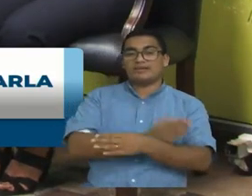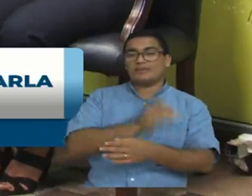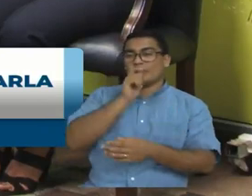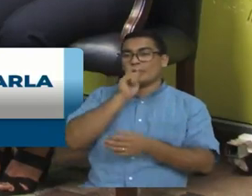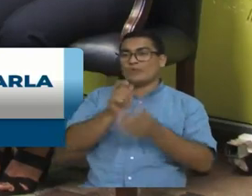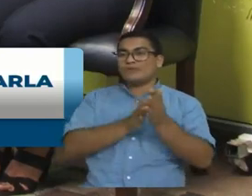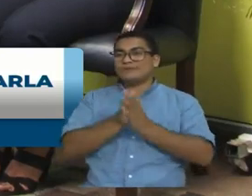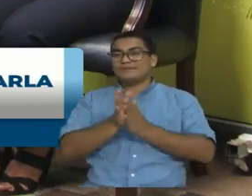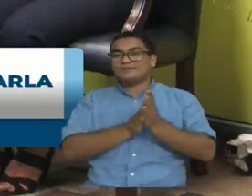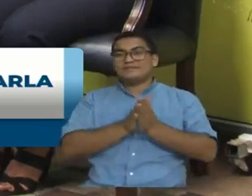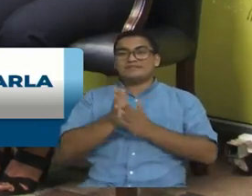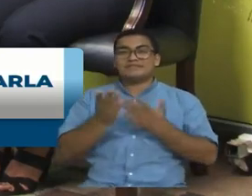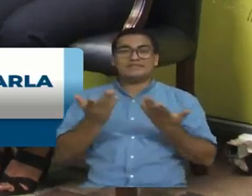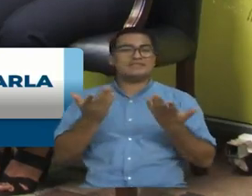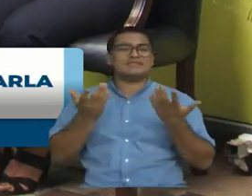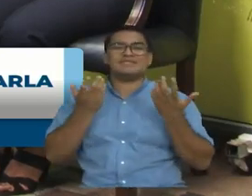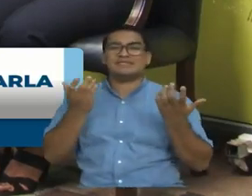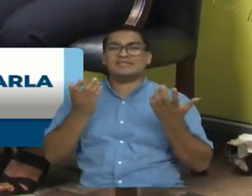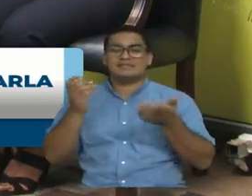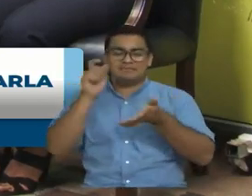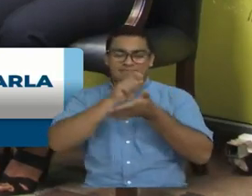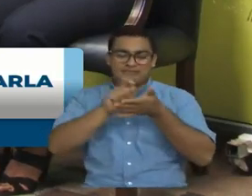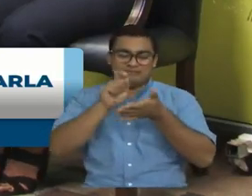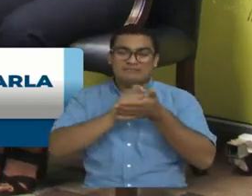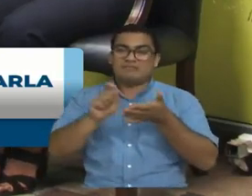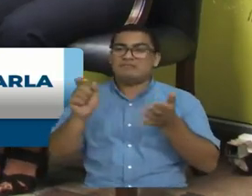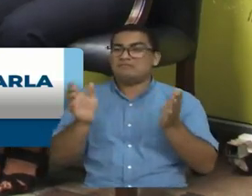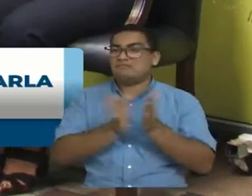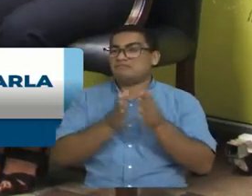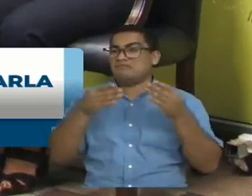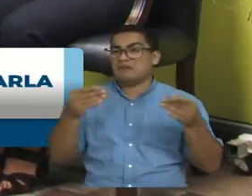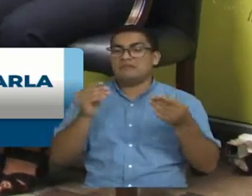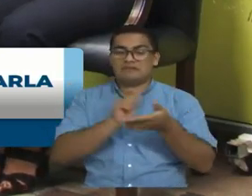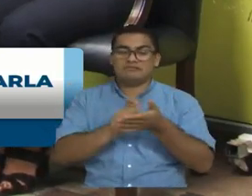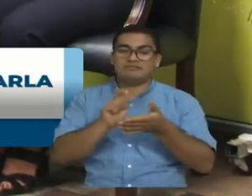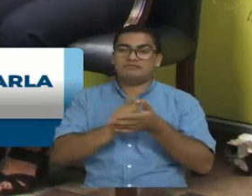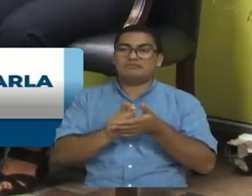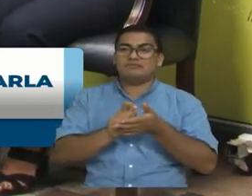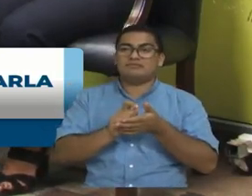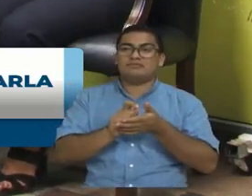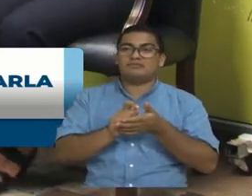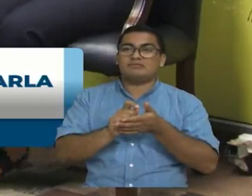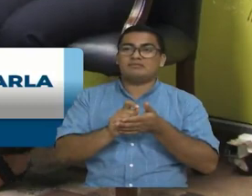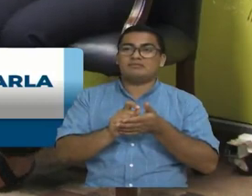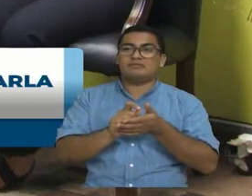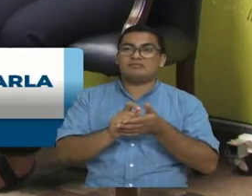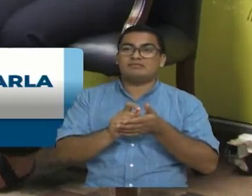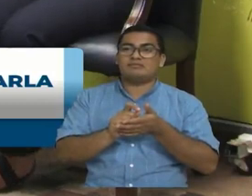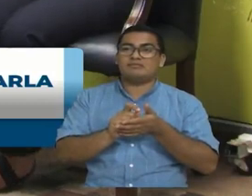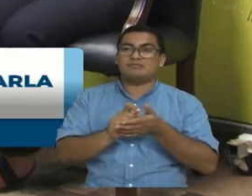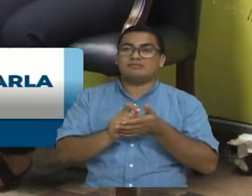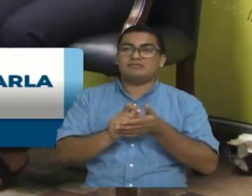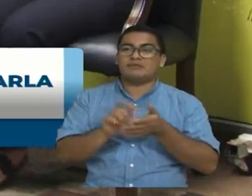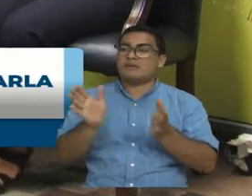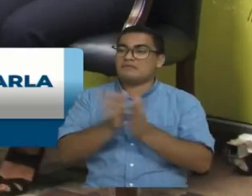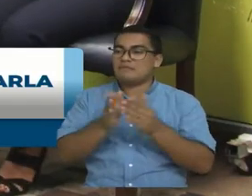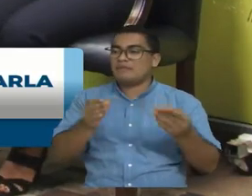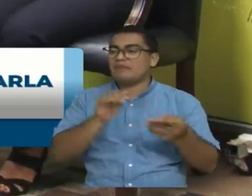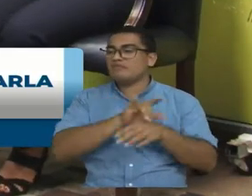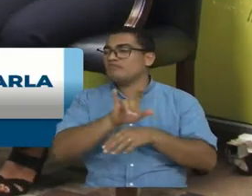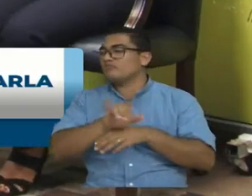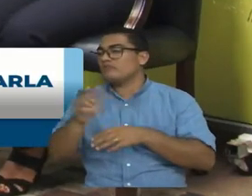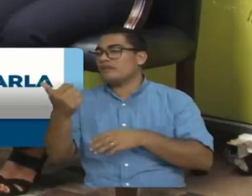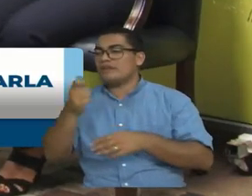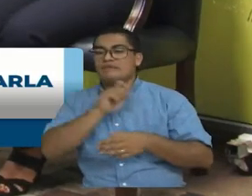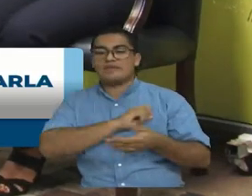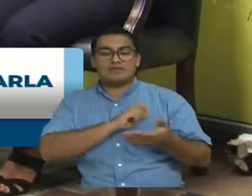deseo. Hay niños que muestran ese deseo de escribir en un papel. Por ejemplo, va alguien y agarran el papel, buscan un lápiz y se